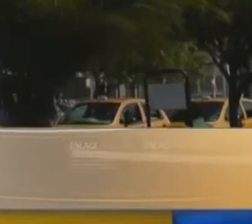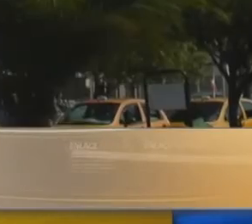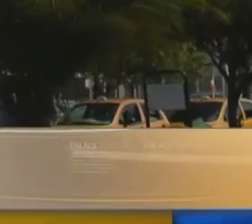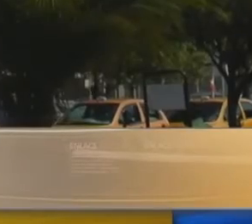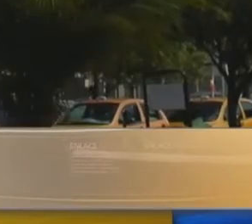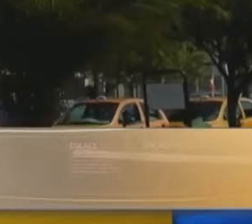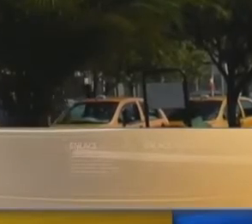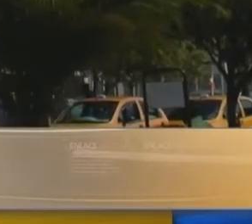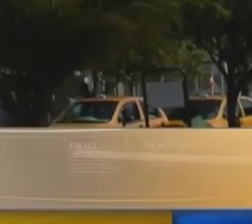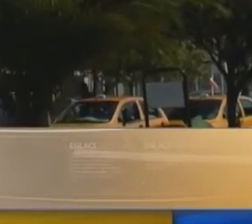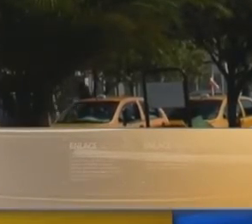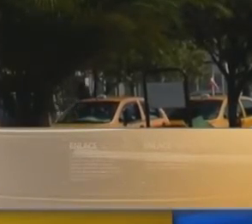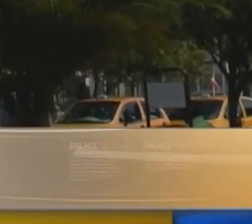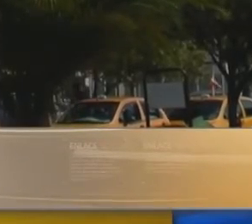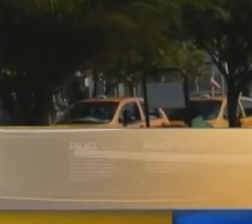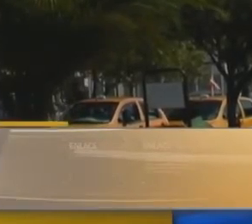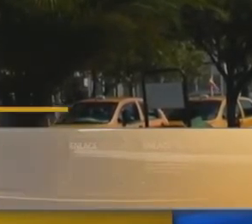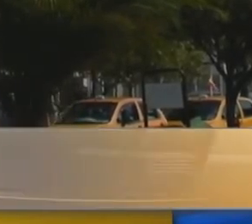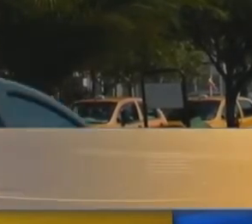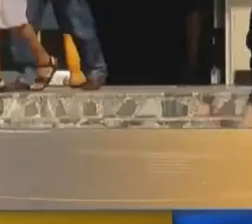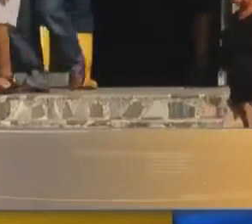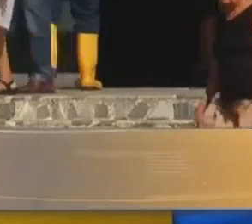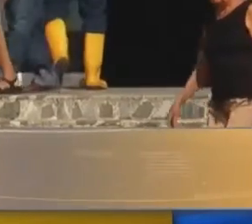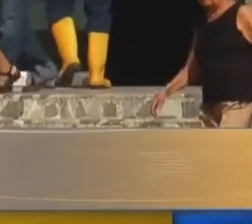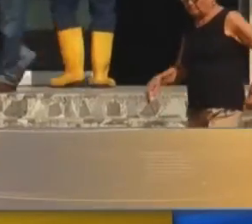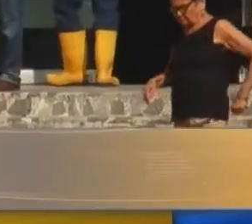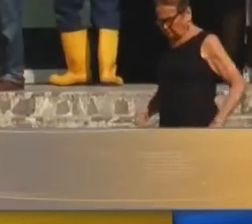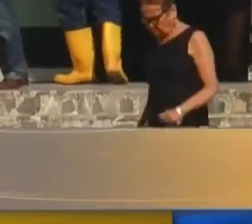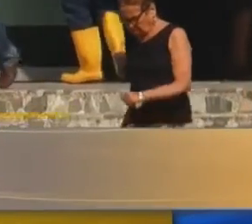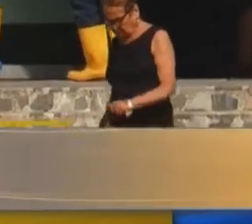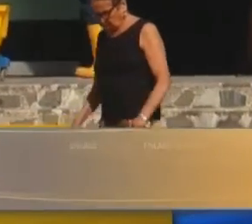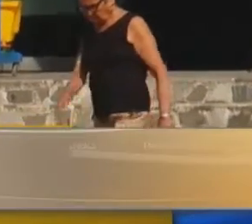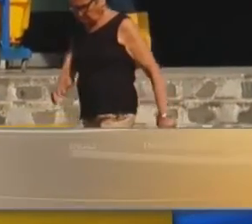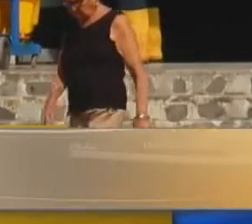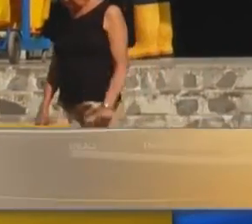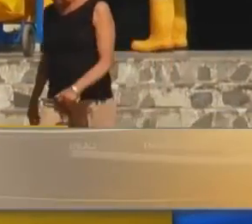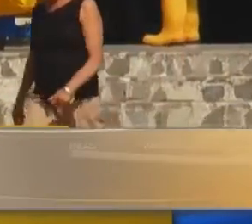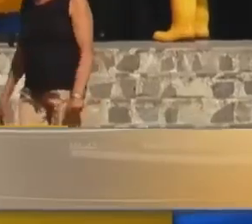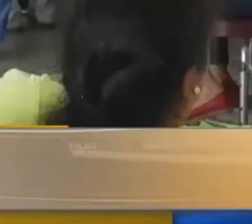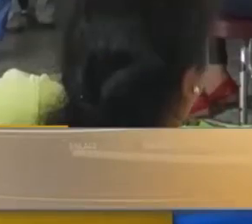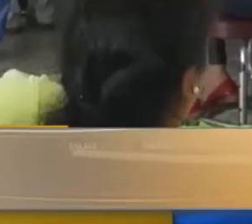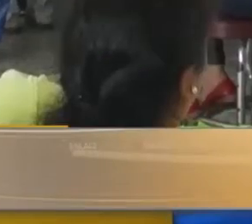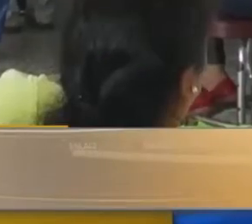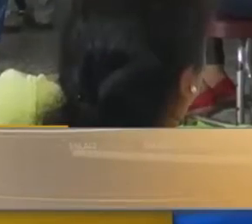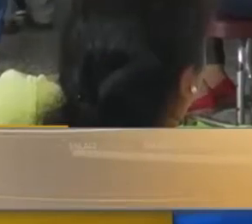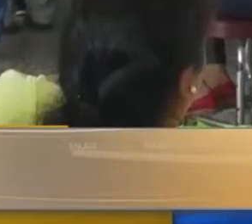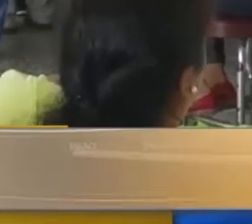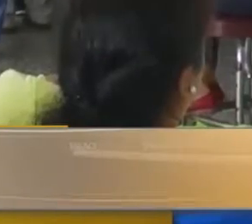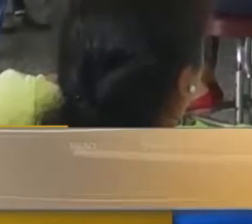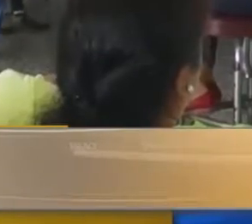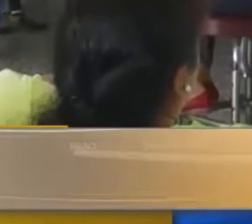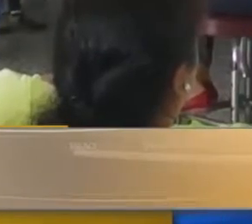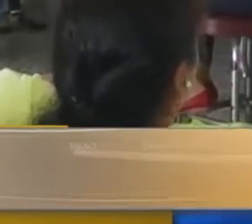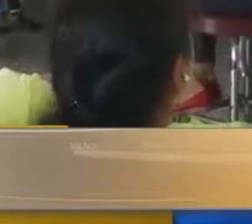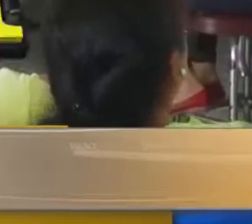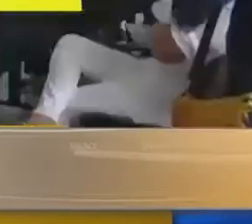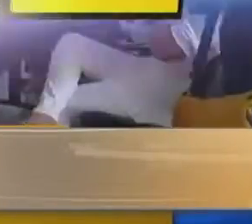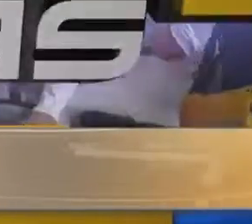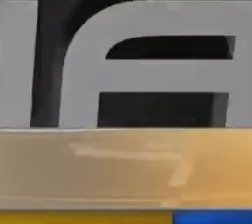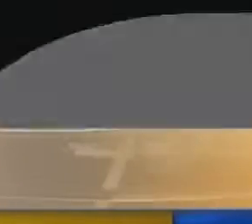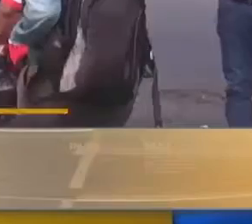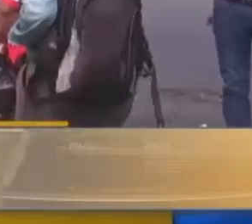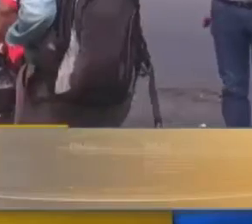por el proyecto de modernización de la refinería de Barranca Bermeja y la defensa de los servicios de salud en general. La concentración será en el Club